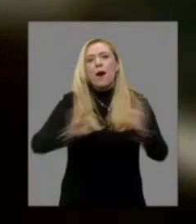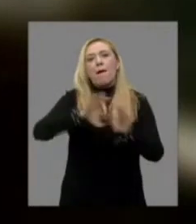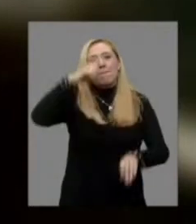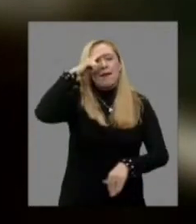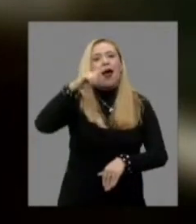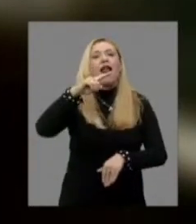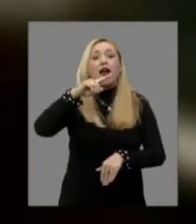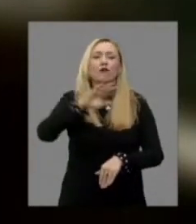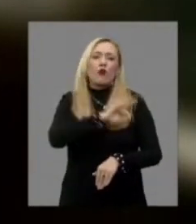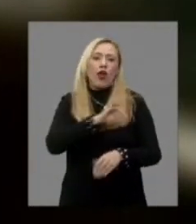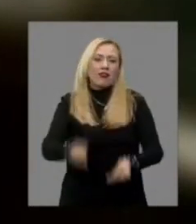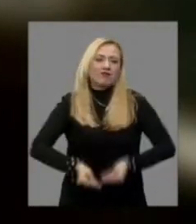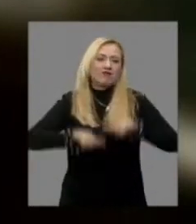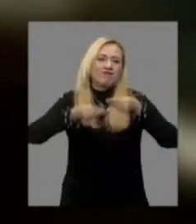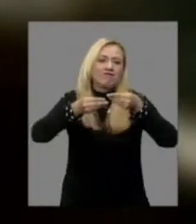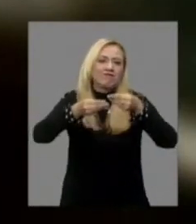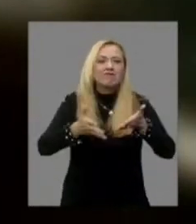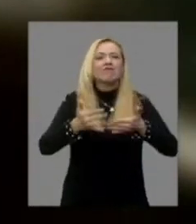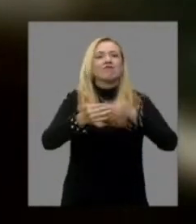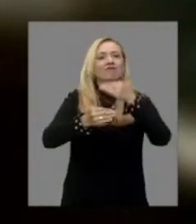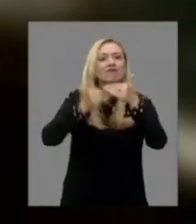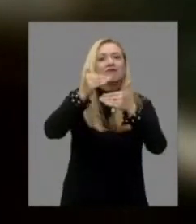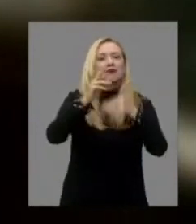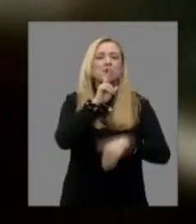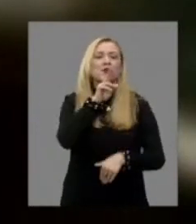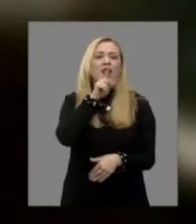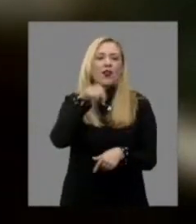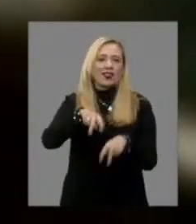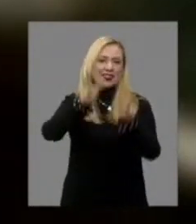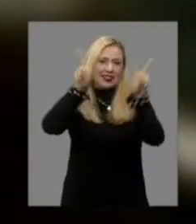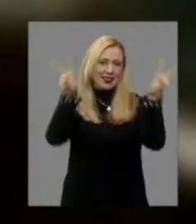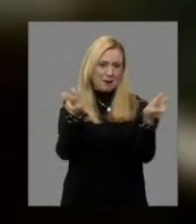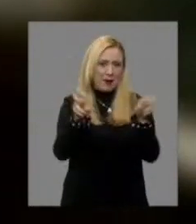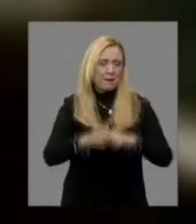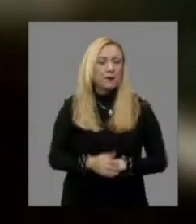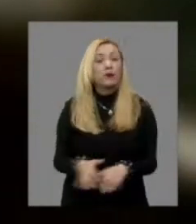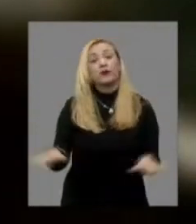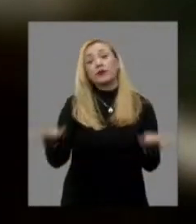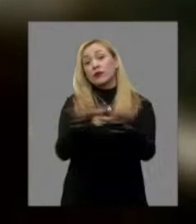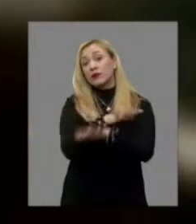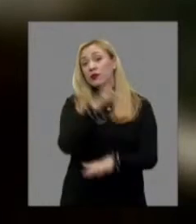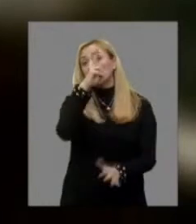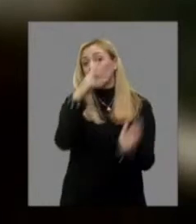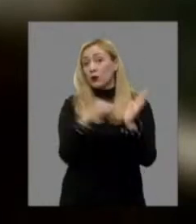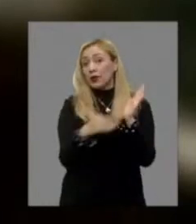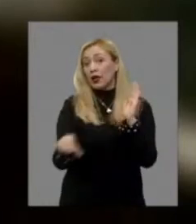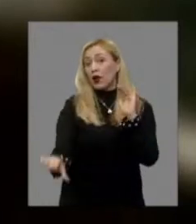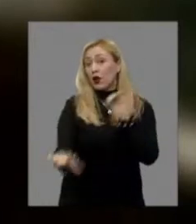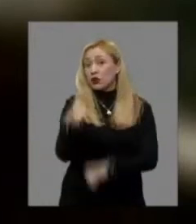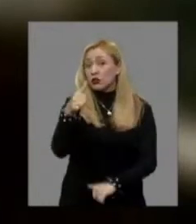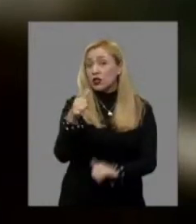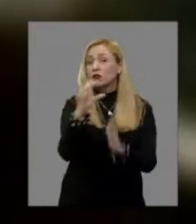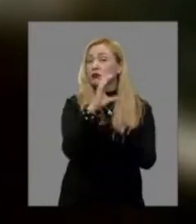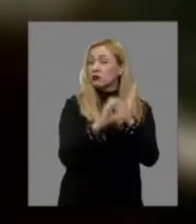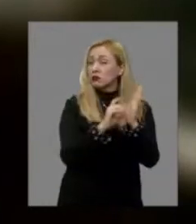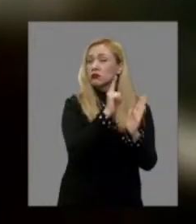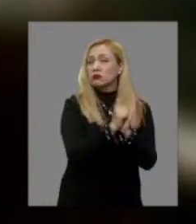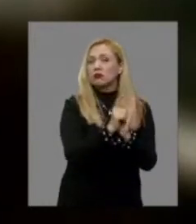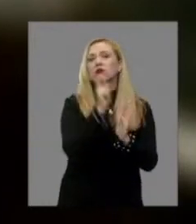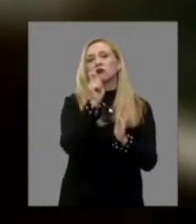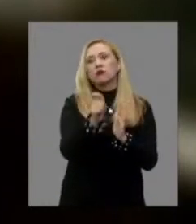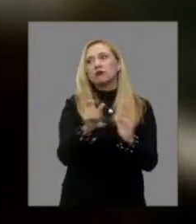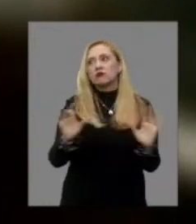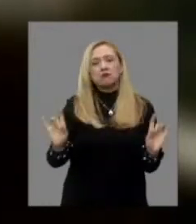tema. Ahora, no debemos olvidar que esta reforma constitucional de 2011 coincide en el tiempo,